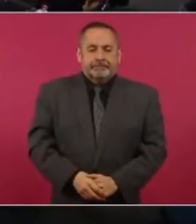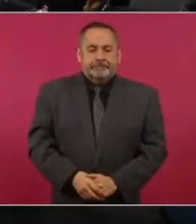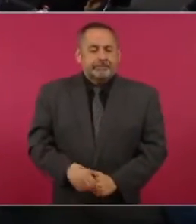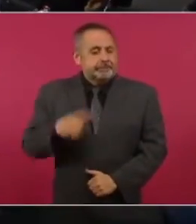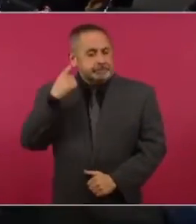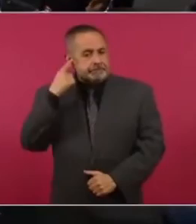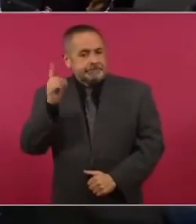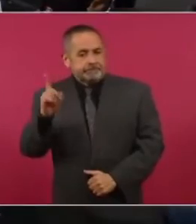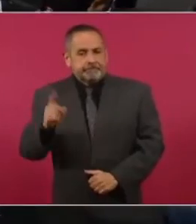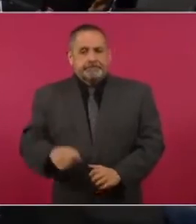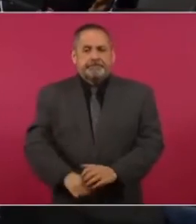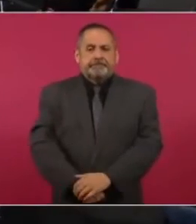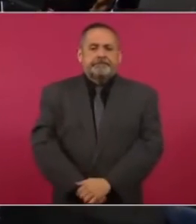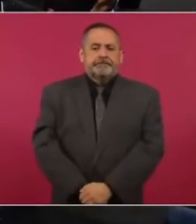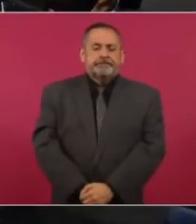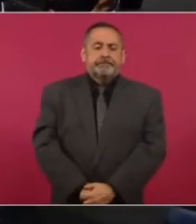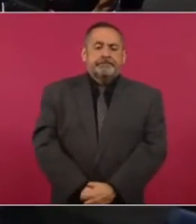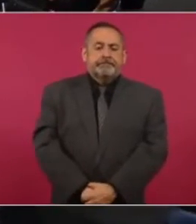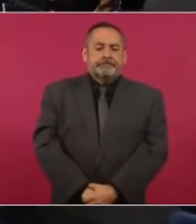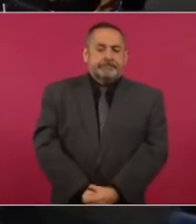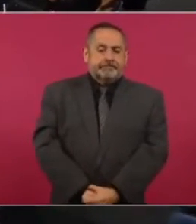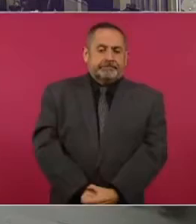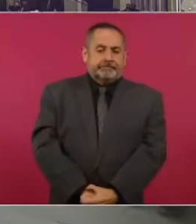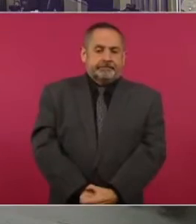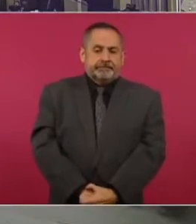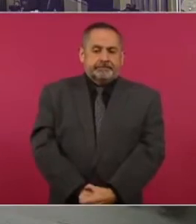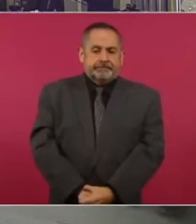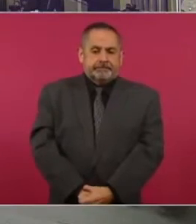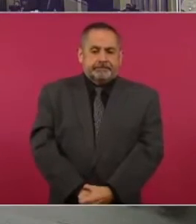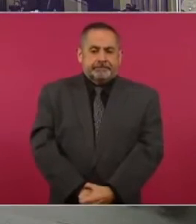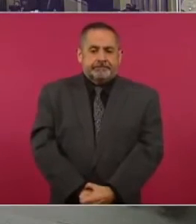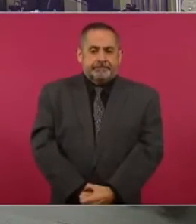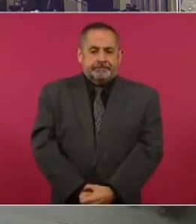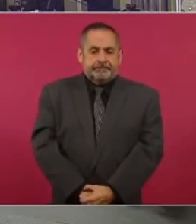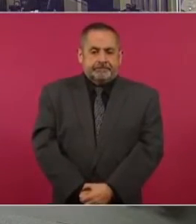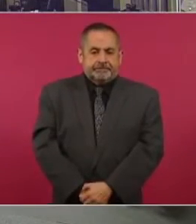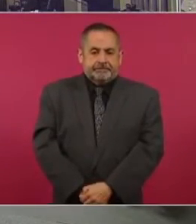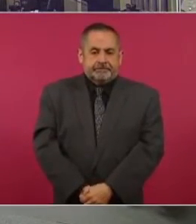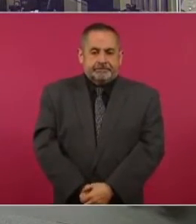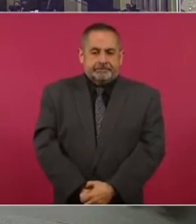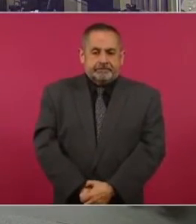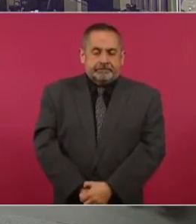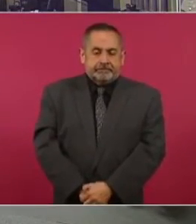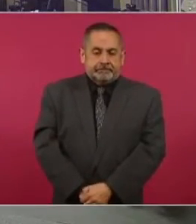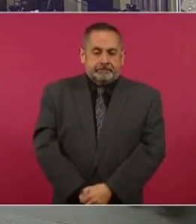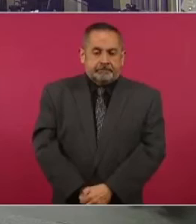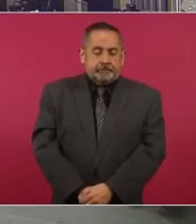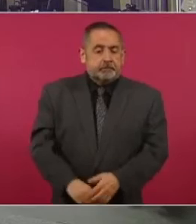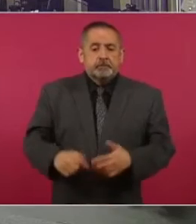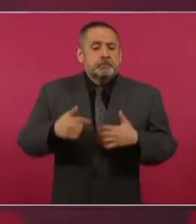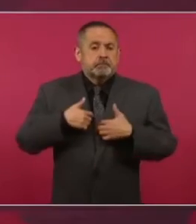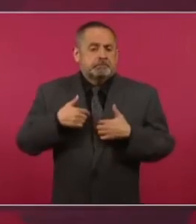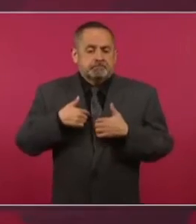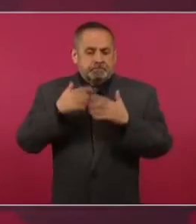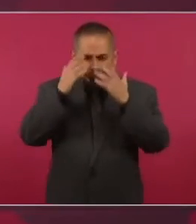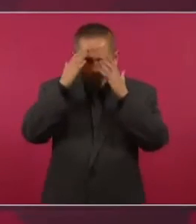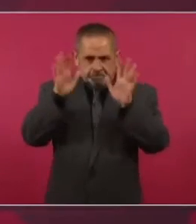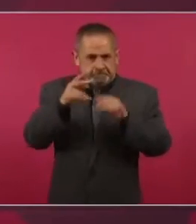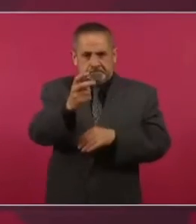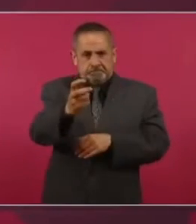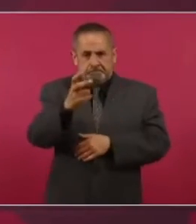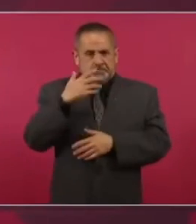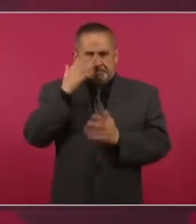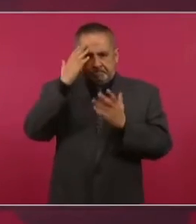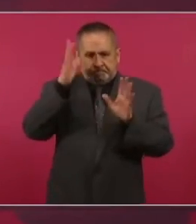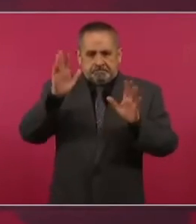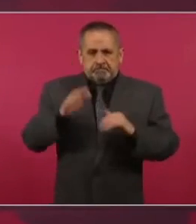identificado algún patrón anormal en sus ingresos, es decir, que no correspondan, como en el caso del señor? Yo no tengo conocimiento de eso